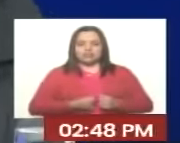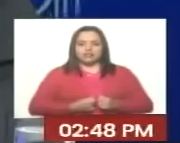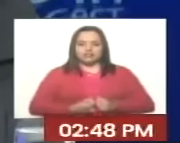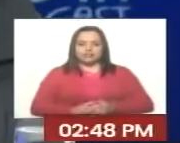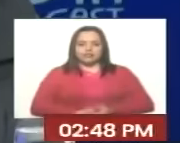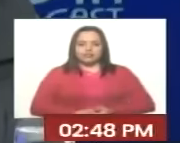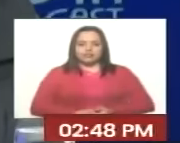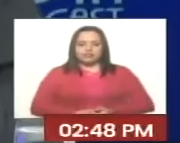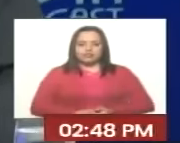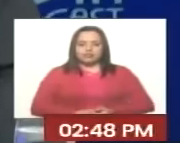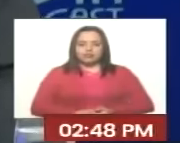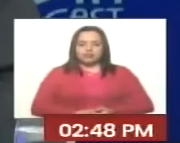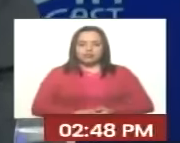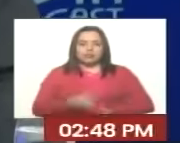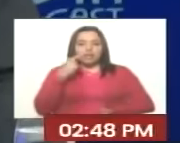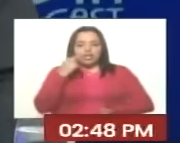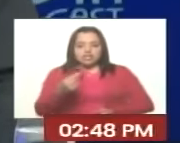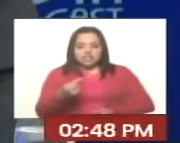Ella...